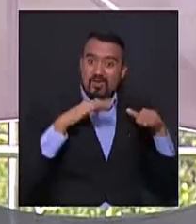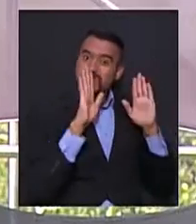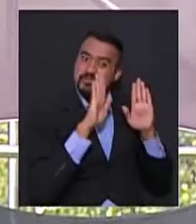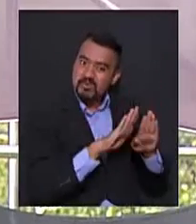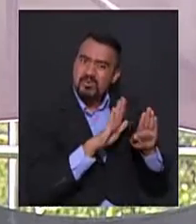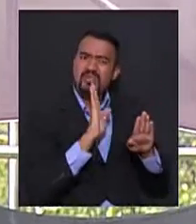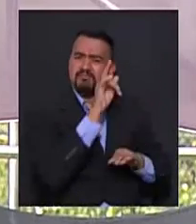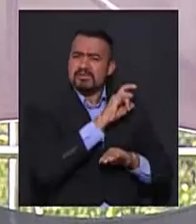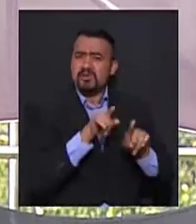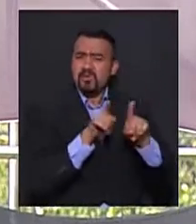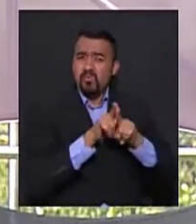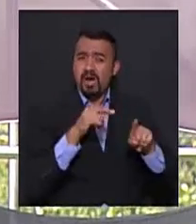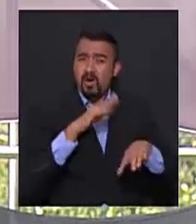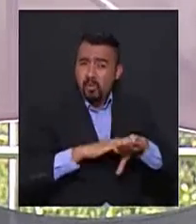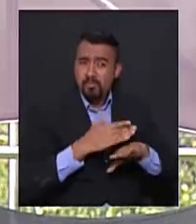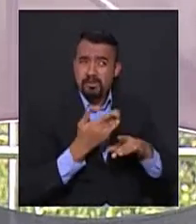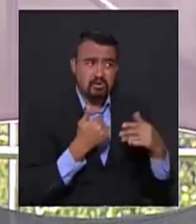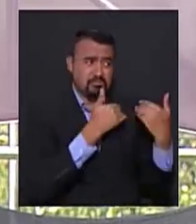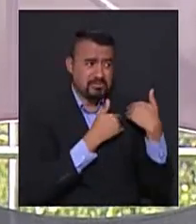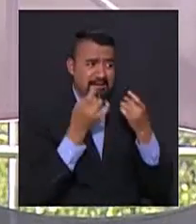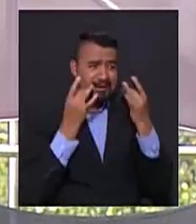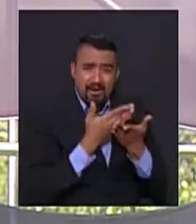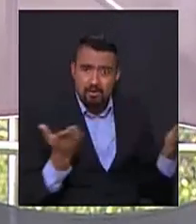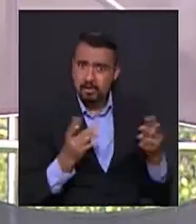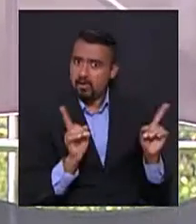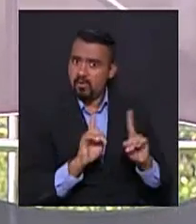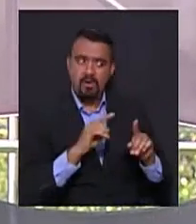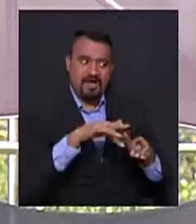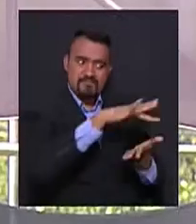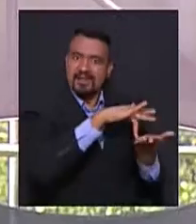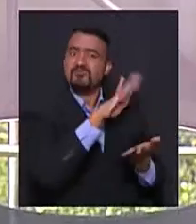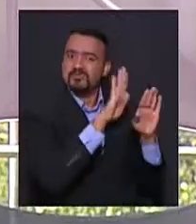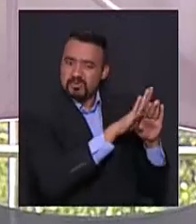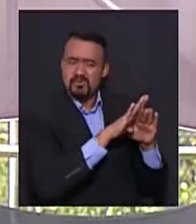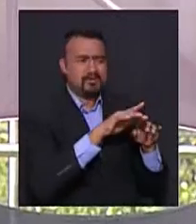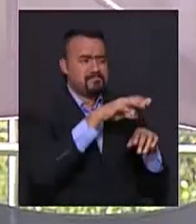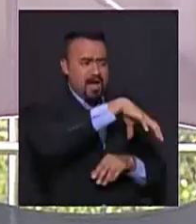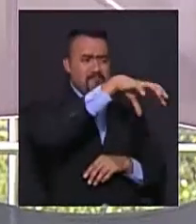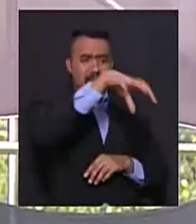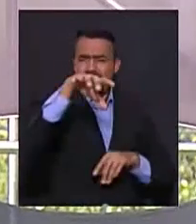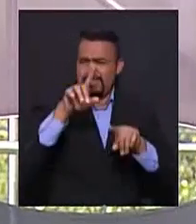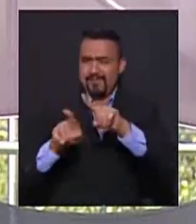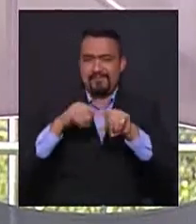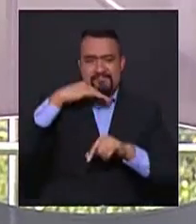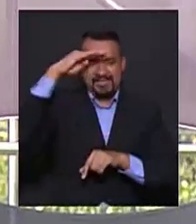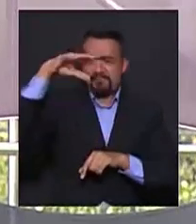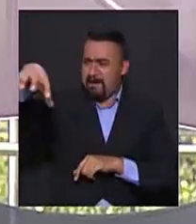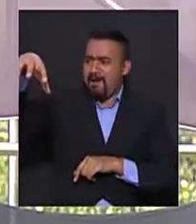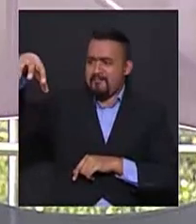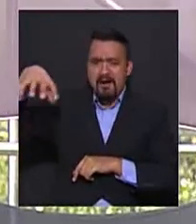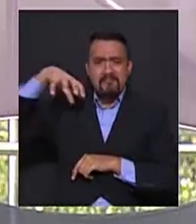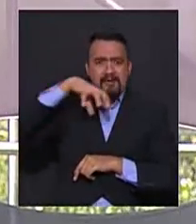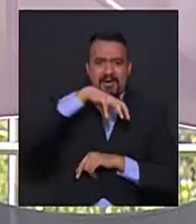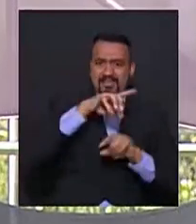a todos los inocentes que murieron en la ciudad. Y por supuesto, otros lugares más tendrán obras de reconocidos